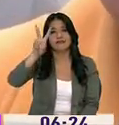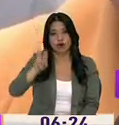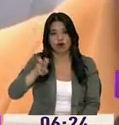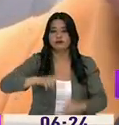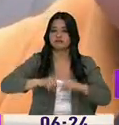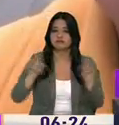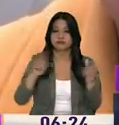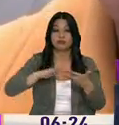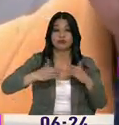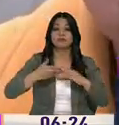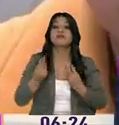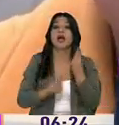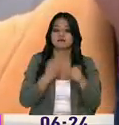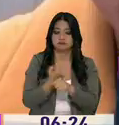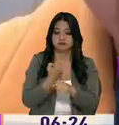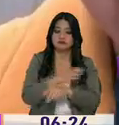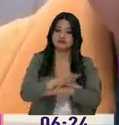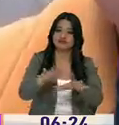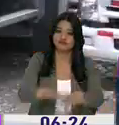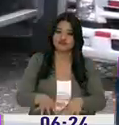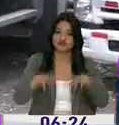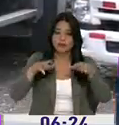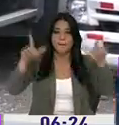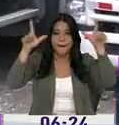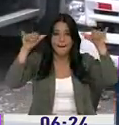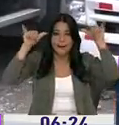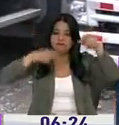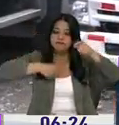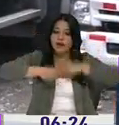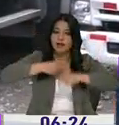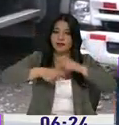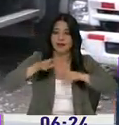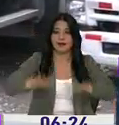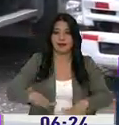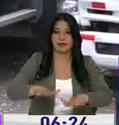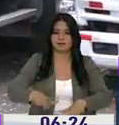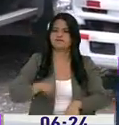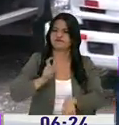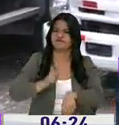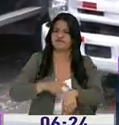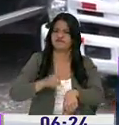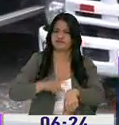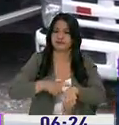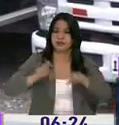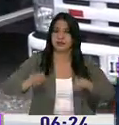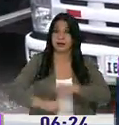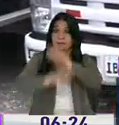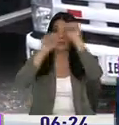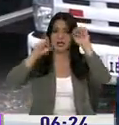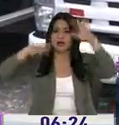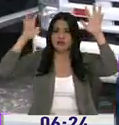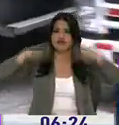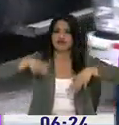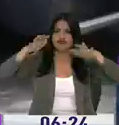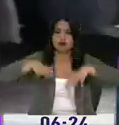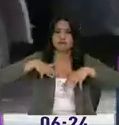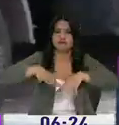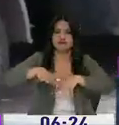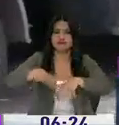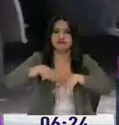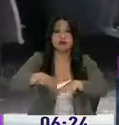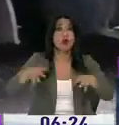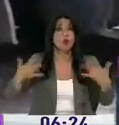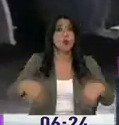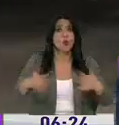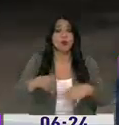pues se dedica a la agricultura, a la ganadería. Todo ocurrió en horas de la madrugada, cuando la creciente amenazaba con furia a quienes buscaban cruzar. La maquinaria del